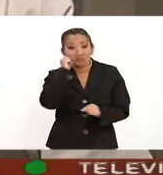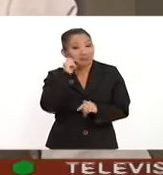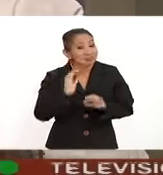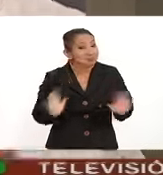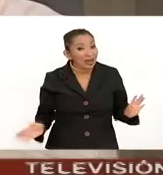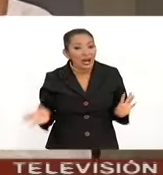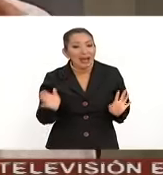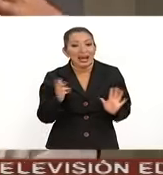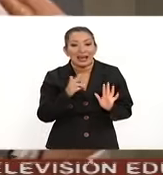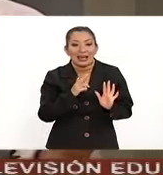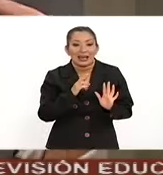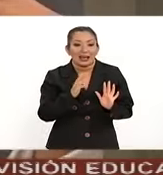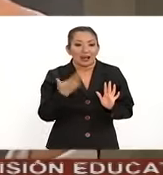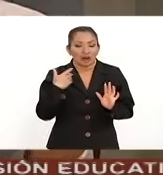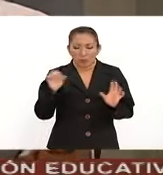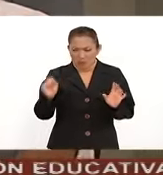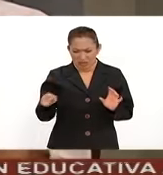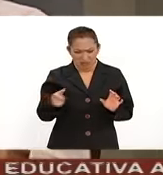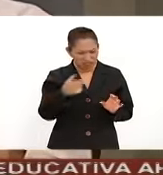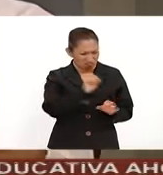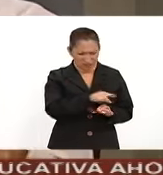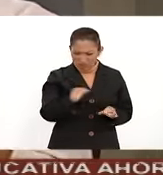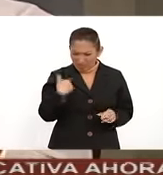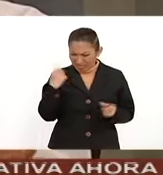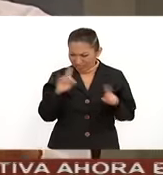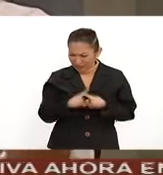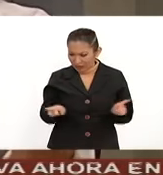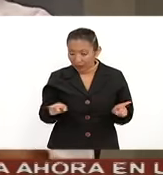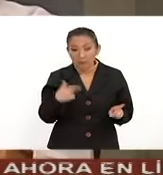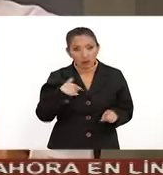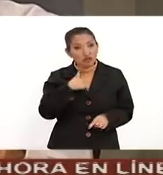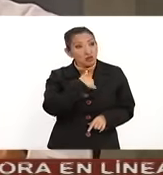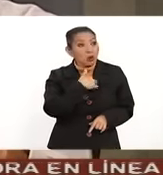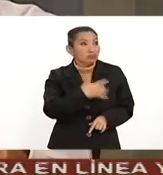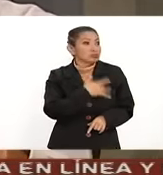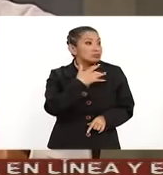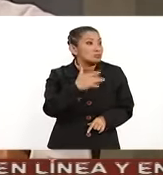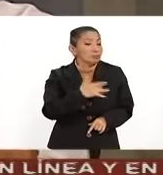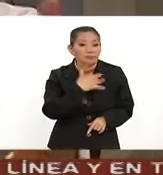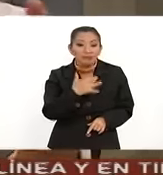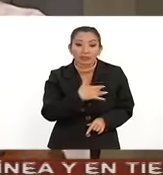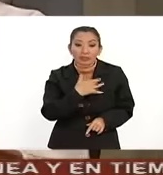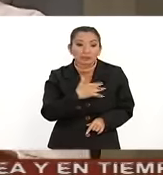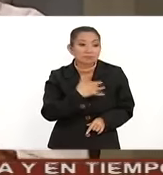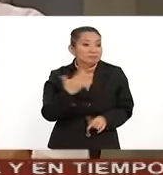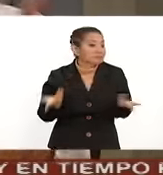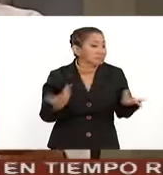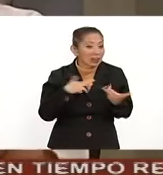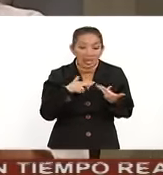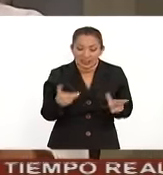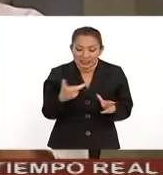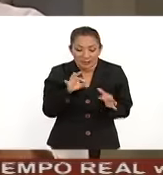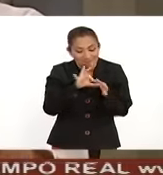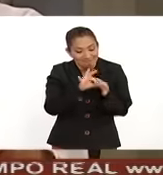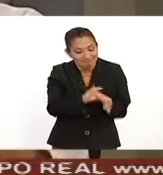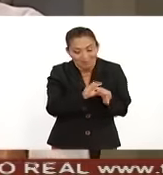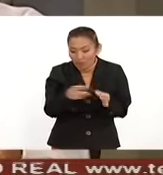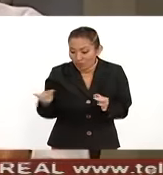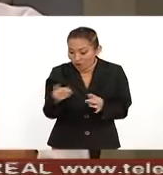en principio, no están en el mismo cajón. Sin embargo, yo siento una relación cercana con